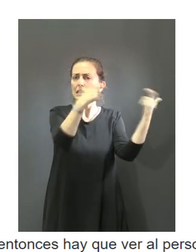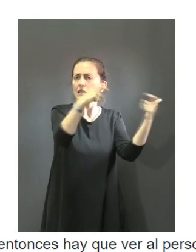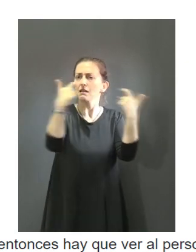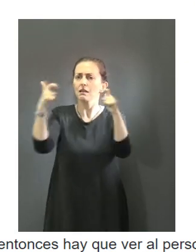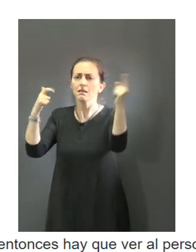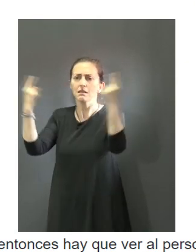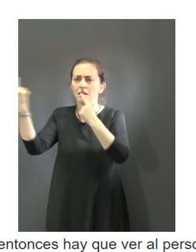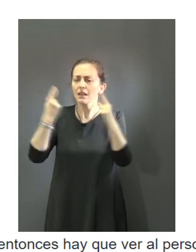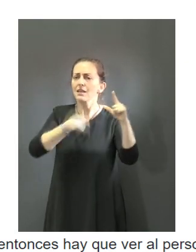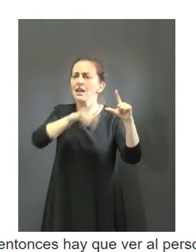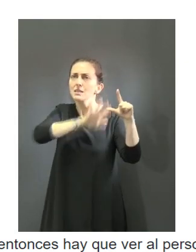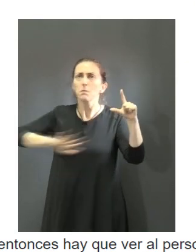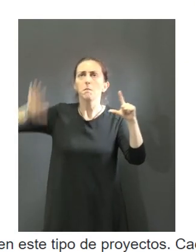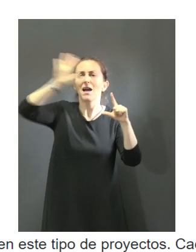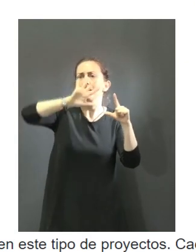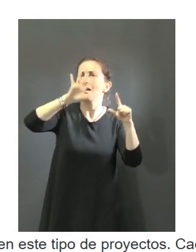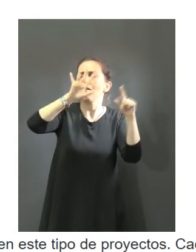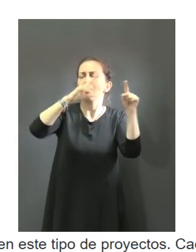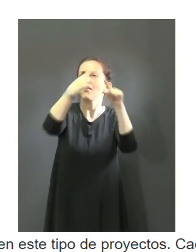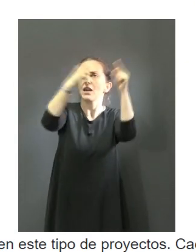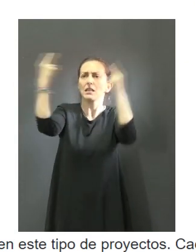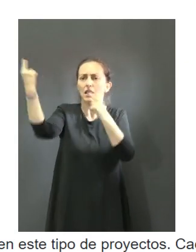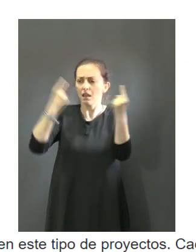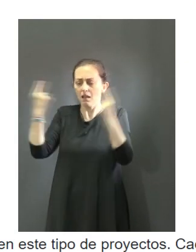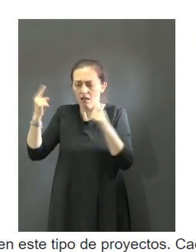distintas regiones, que enriquece mucho el proyecto.